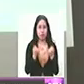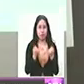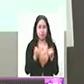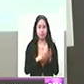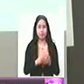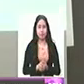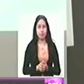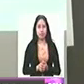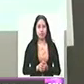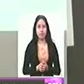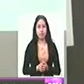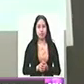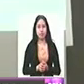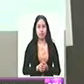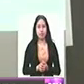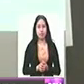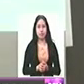cuál sea el caso.